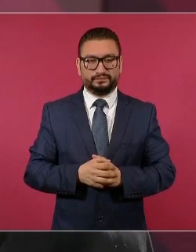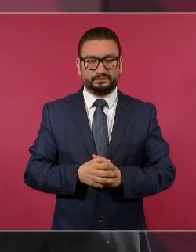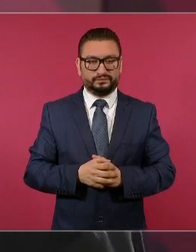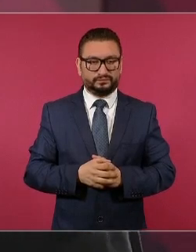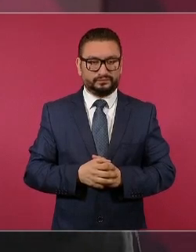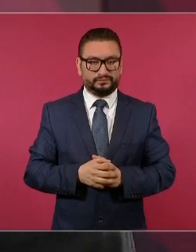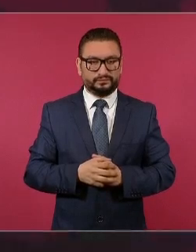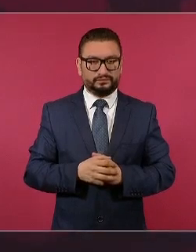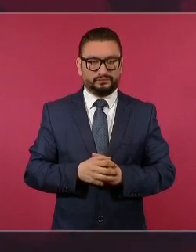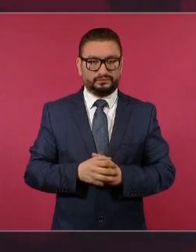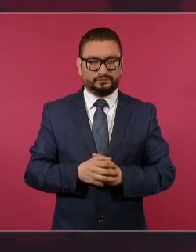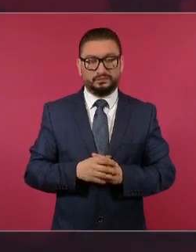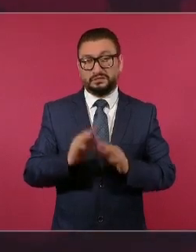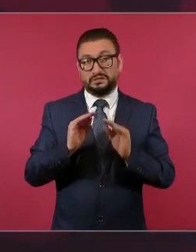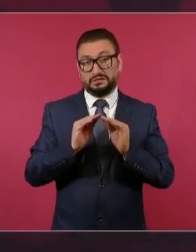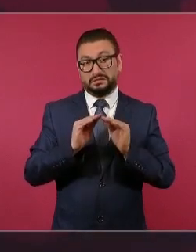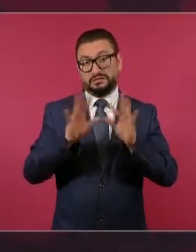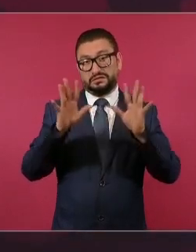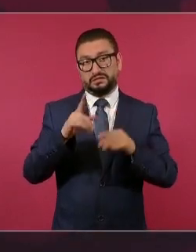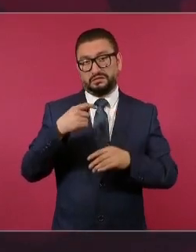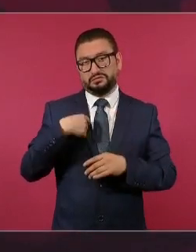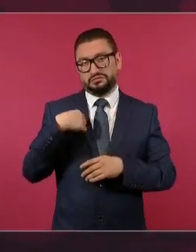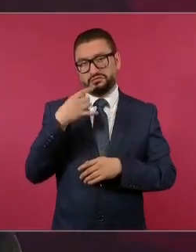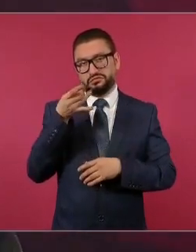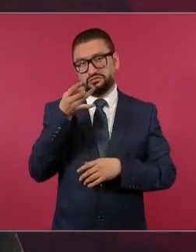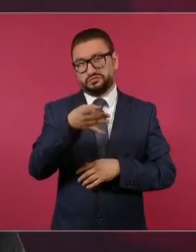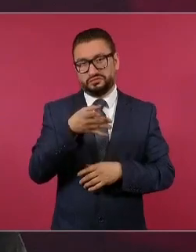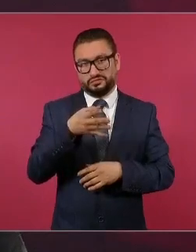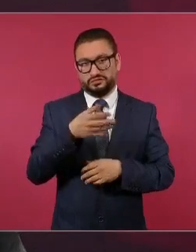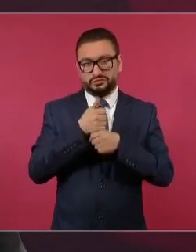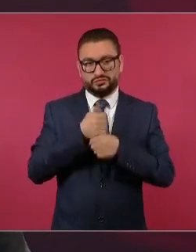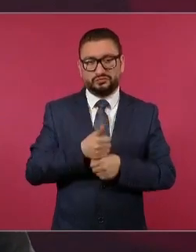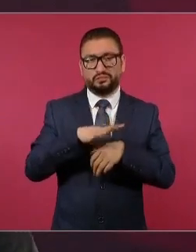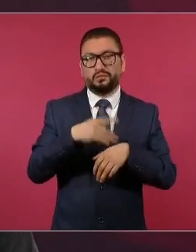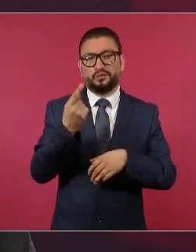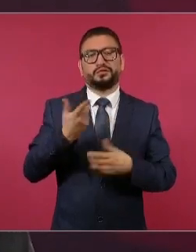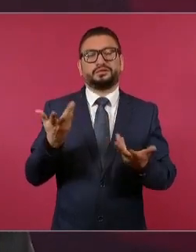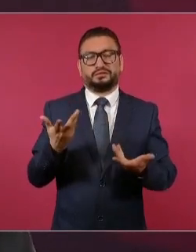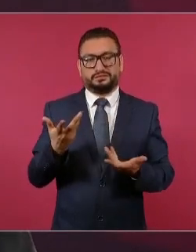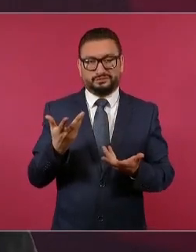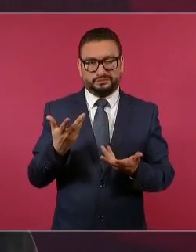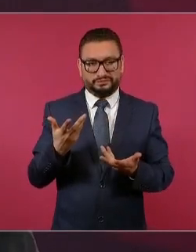Claro que a mí me iba a doler mucho ganarle, porque pues